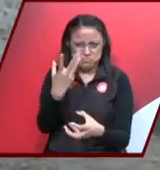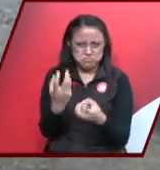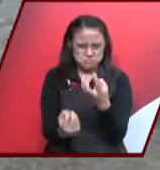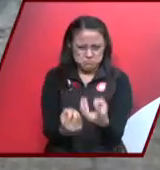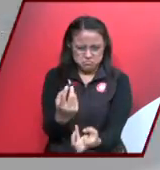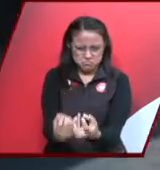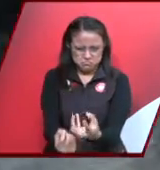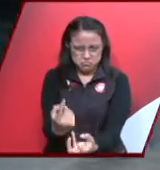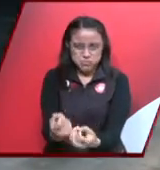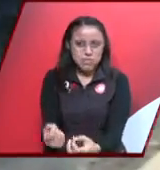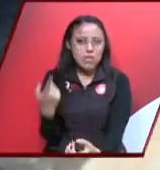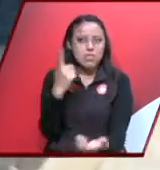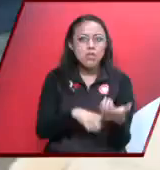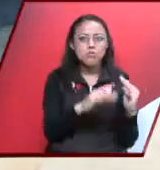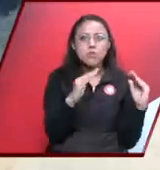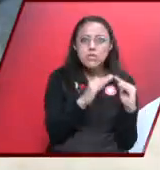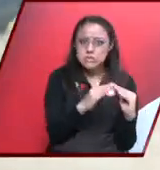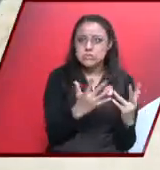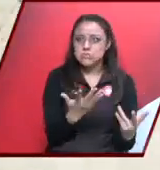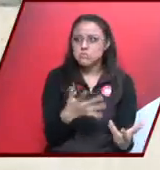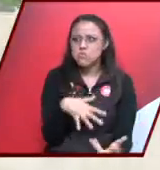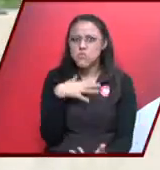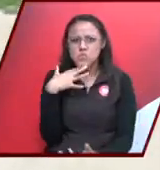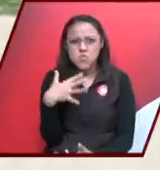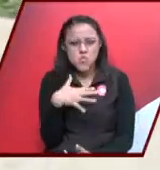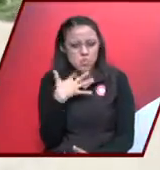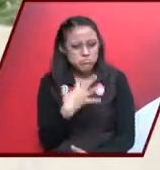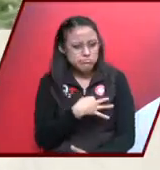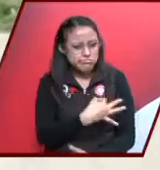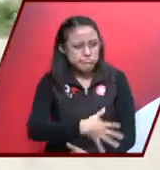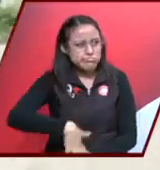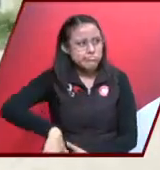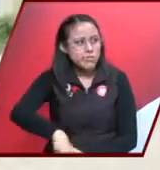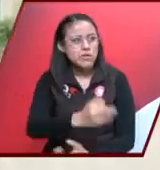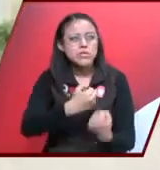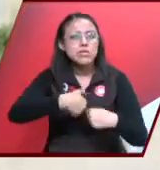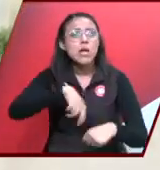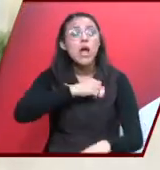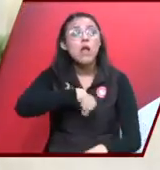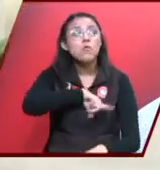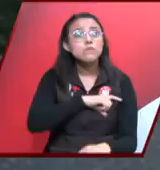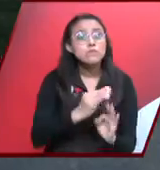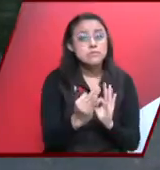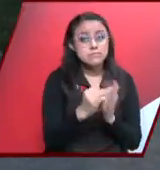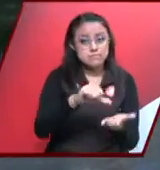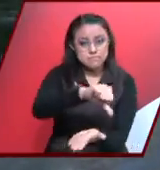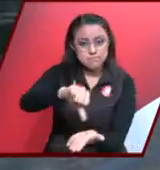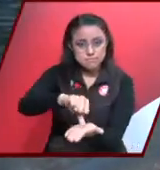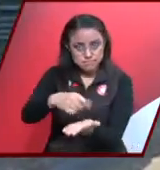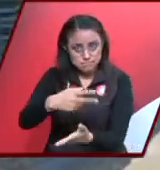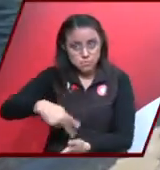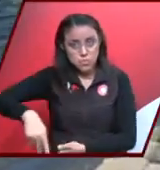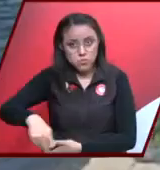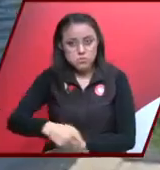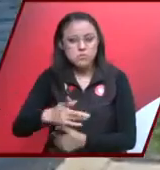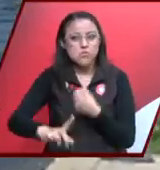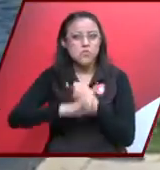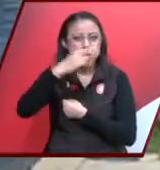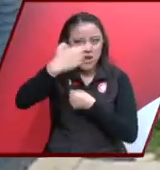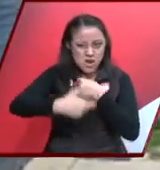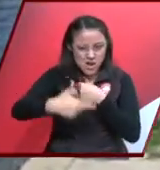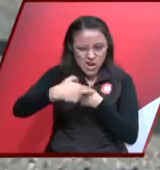hasta se mete por dentro de la casa. Este punto de contaminación se da cerca del centro de salud y de lugares públicos, provocando el riesgo latente de